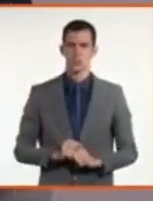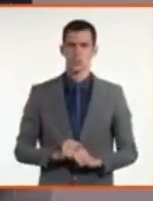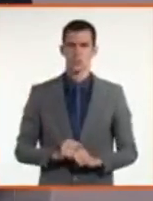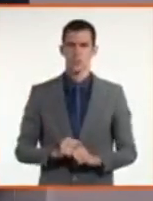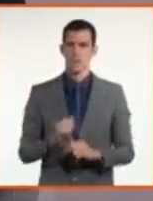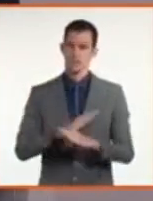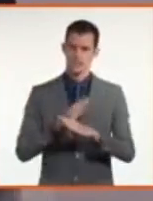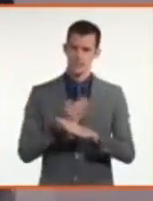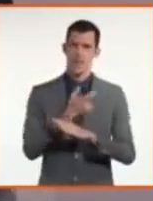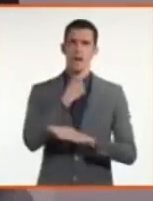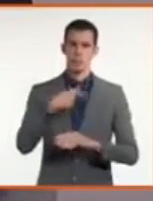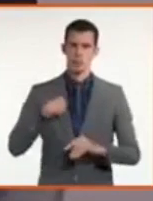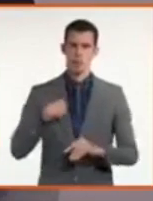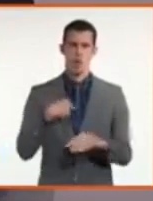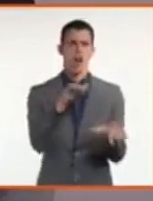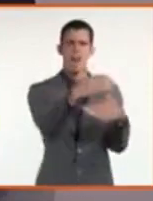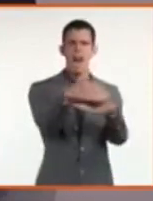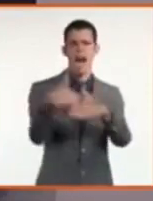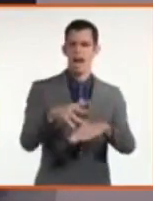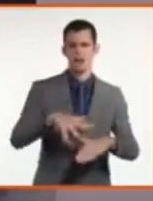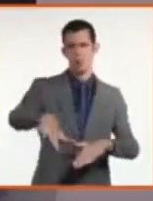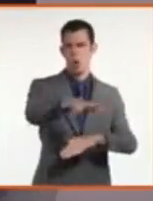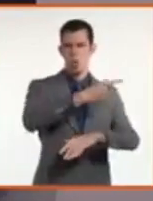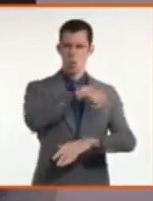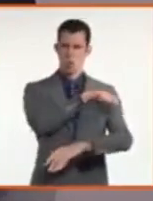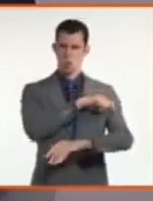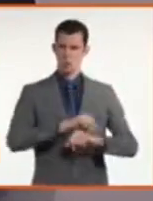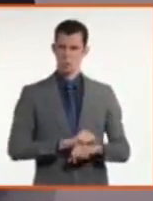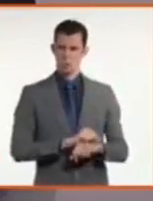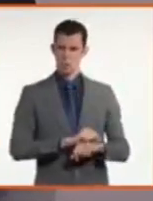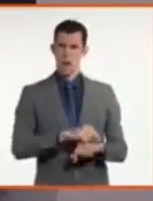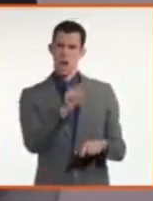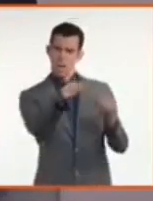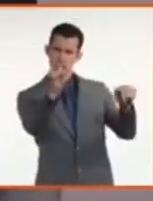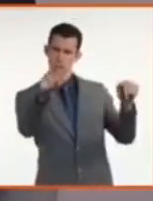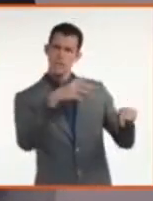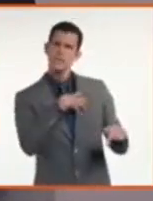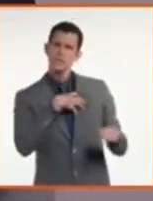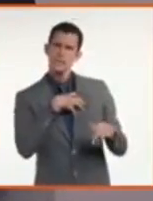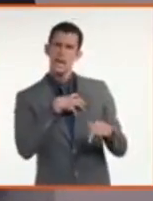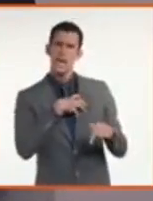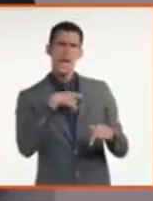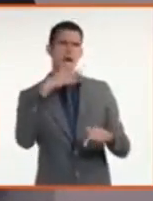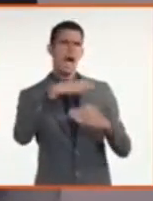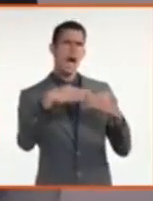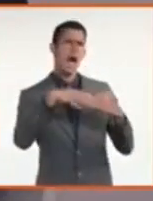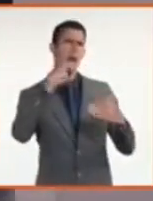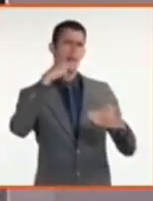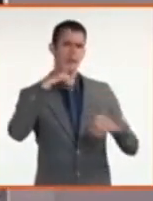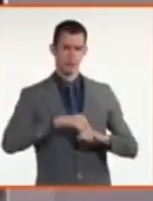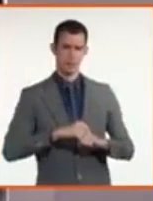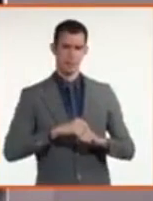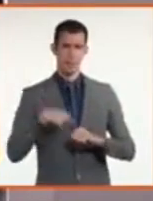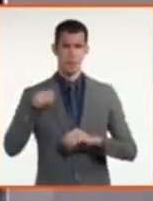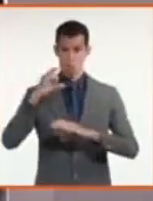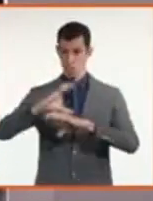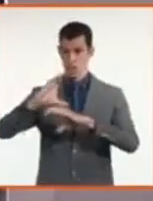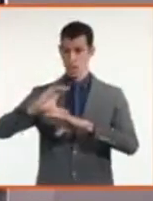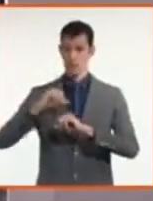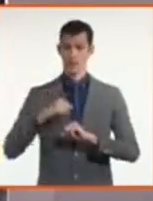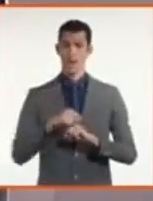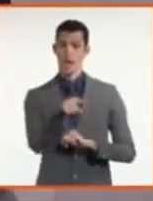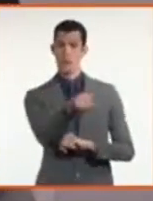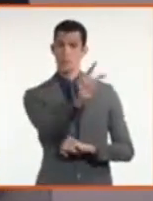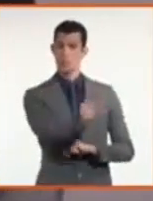por lo tanto un dólar en efectivo que entra hoy al mercado cambiario puede ser utilizado para venderlo en el mercado cambiar